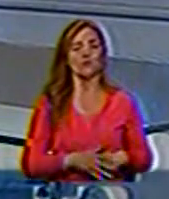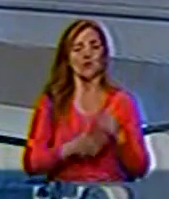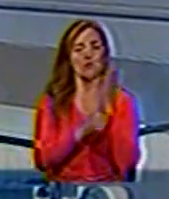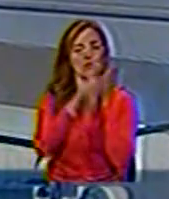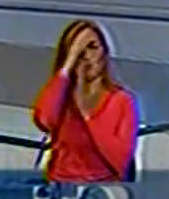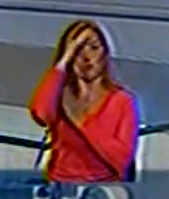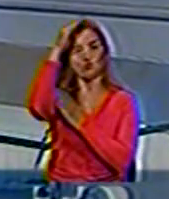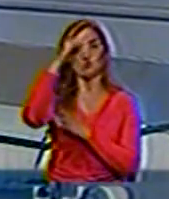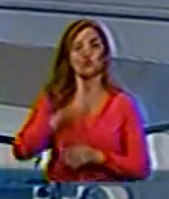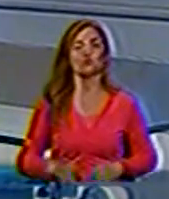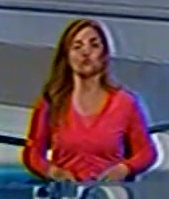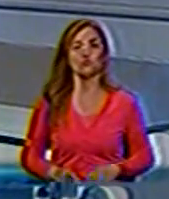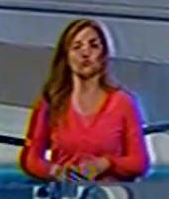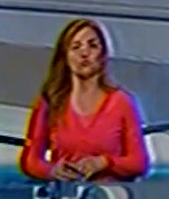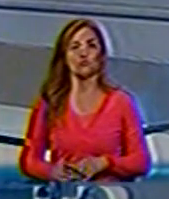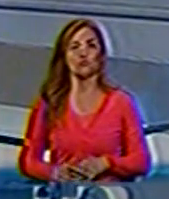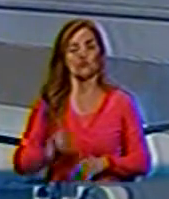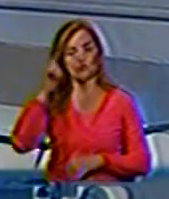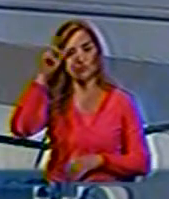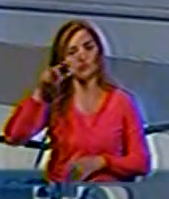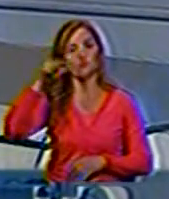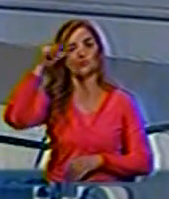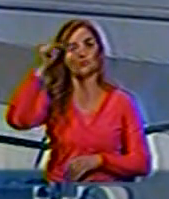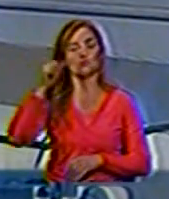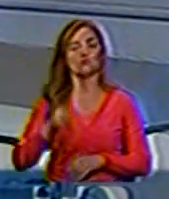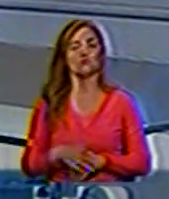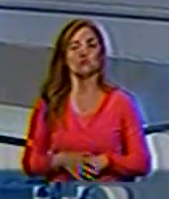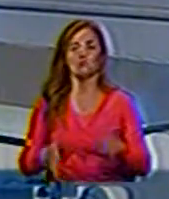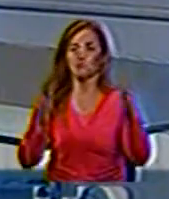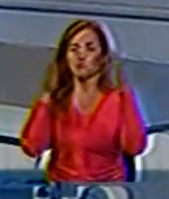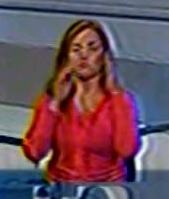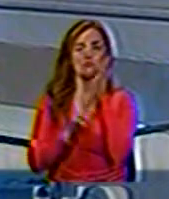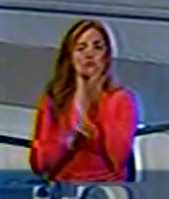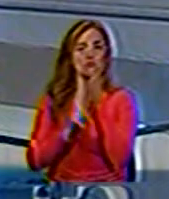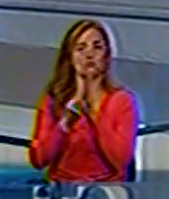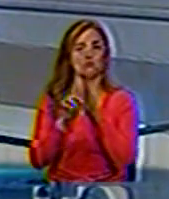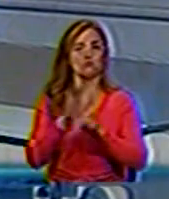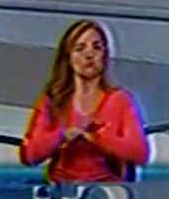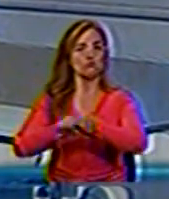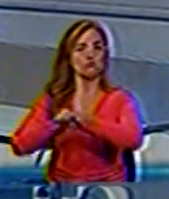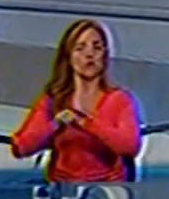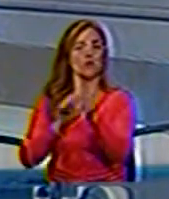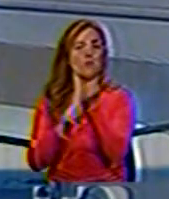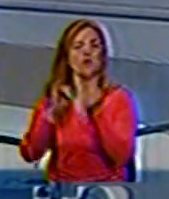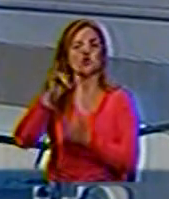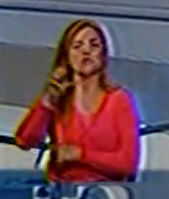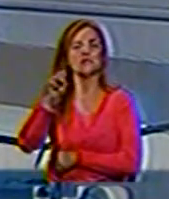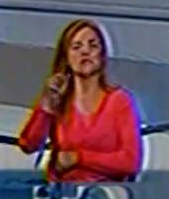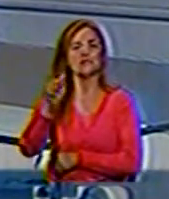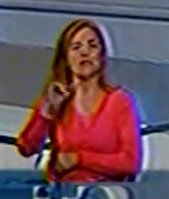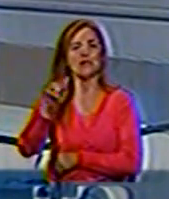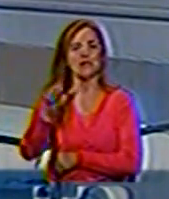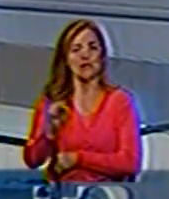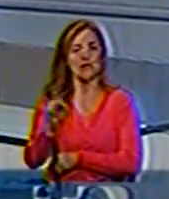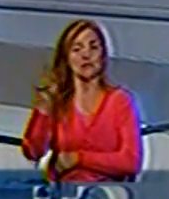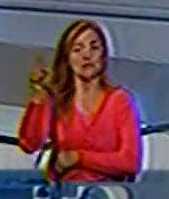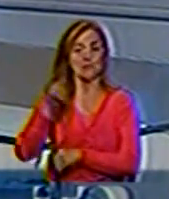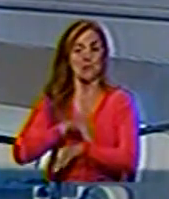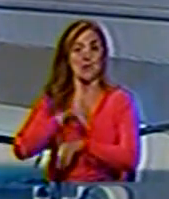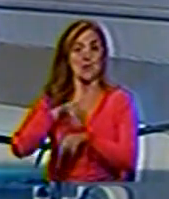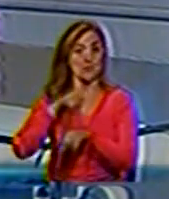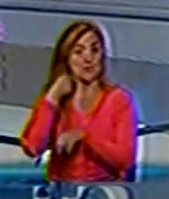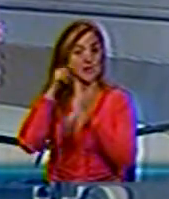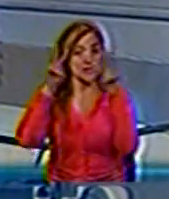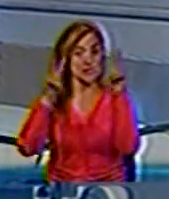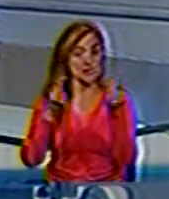La ministra del Interior dijo que el gobierno está pendiente del desarrollo de la detención de los hermanos Isaías en Miami, pero recordó que es